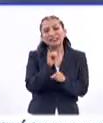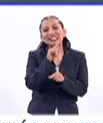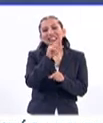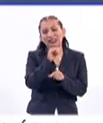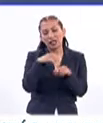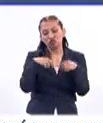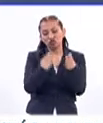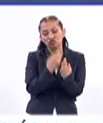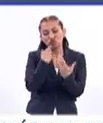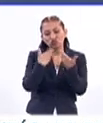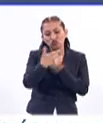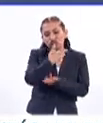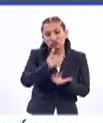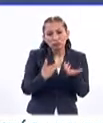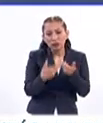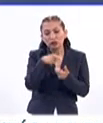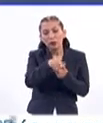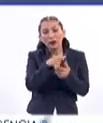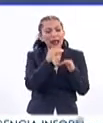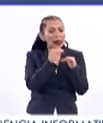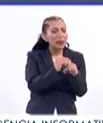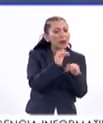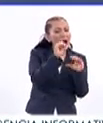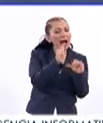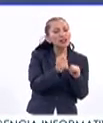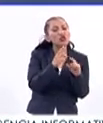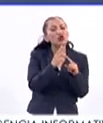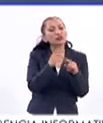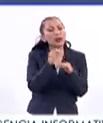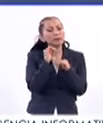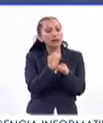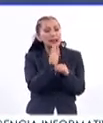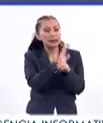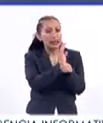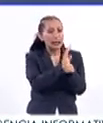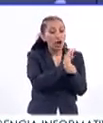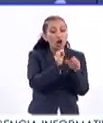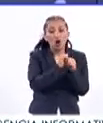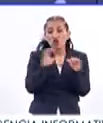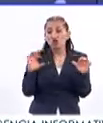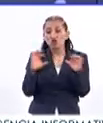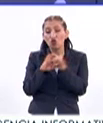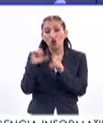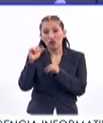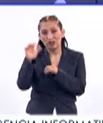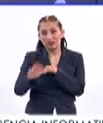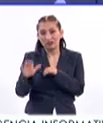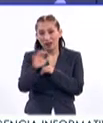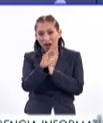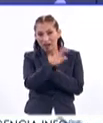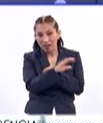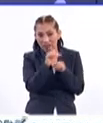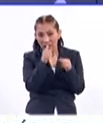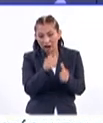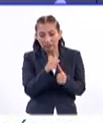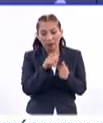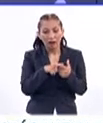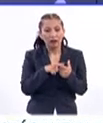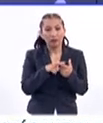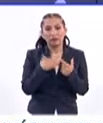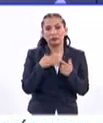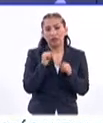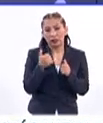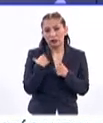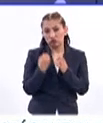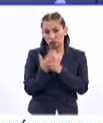de discusión sobre los límites del arte, en este caso del cine con otras disciplinas artísticas, del